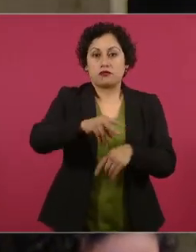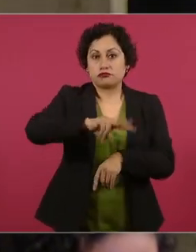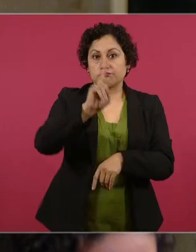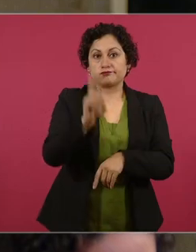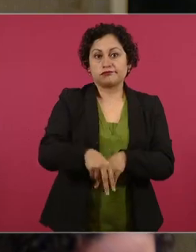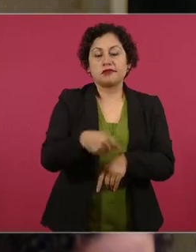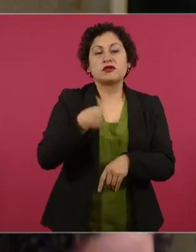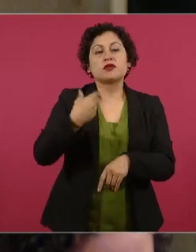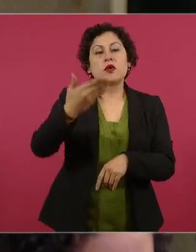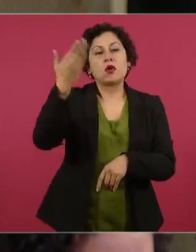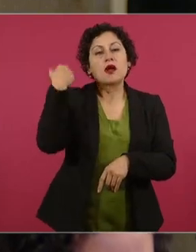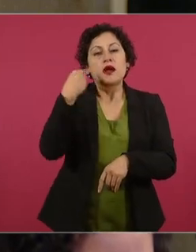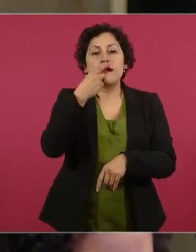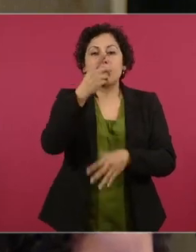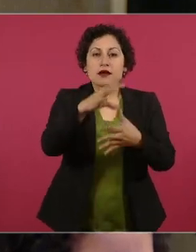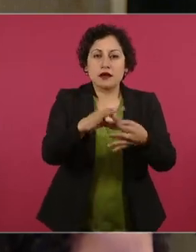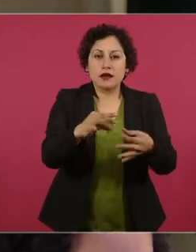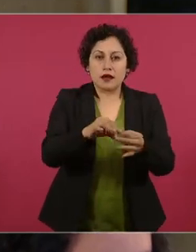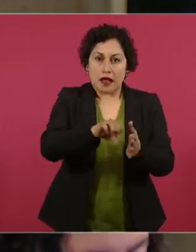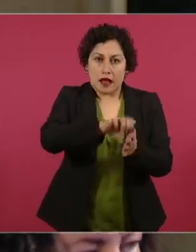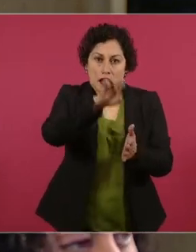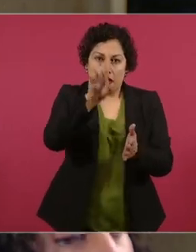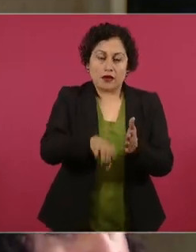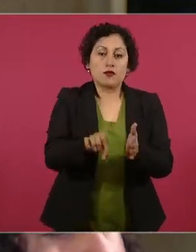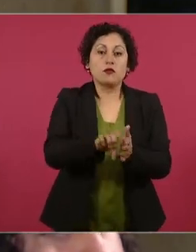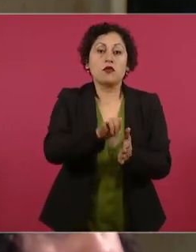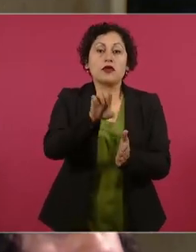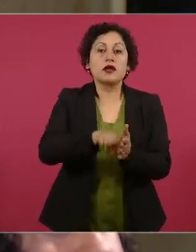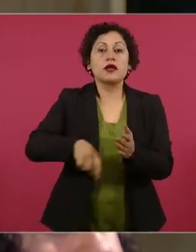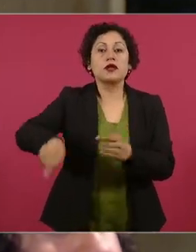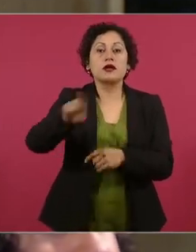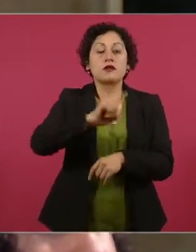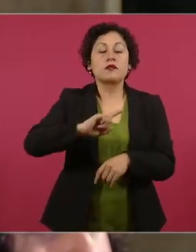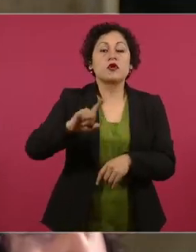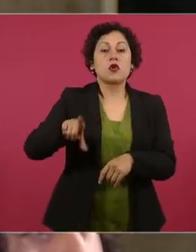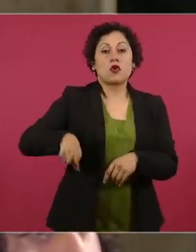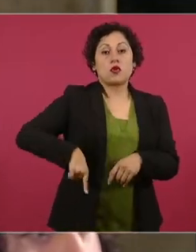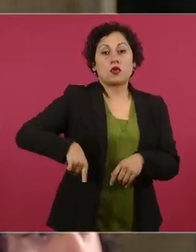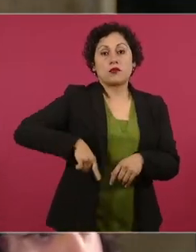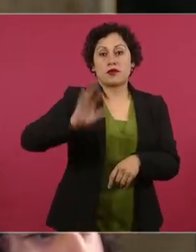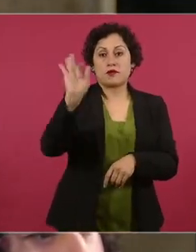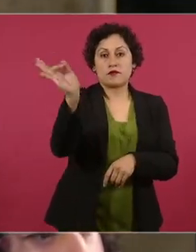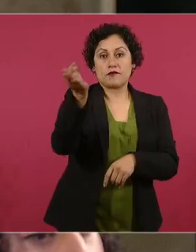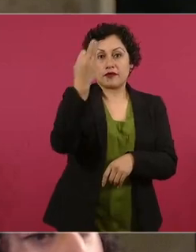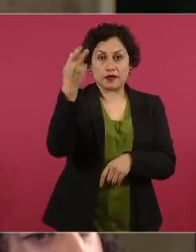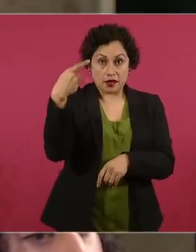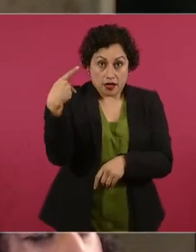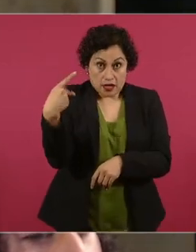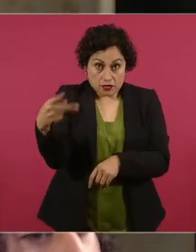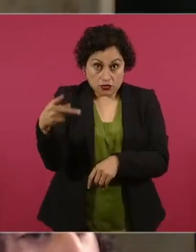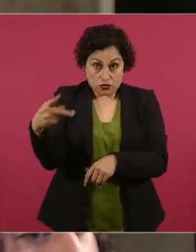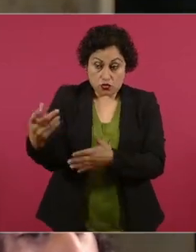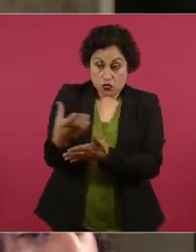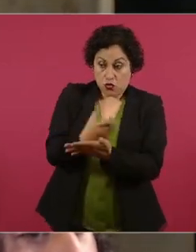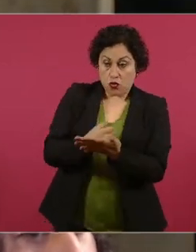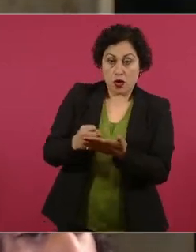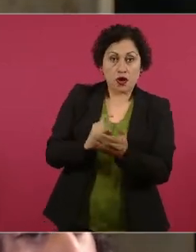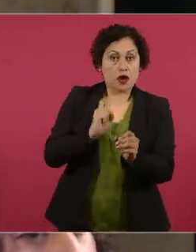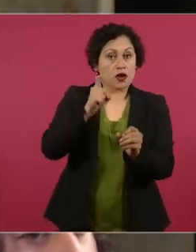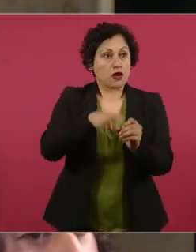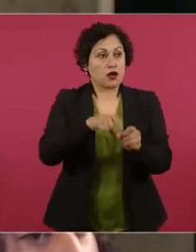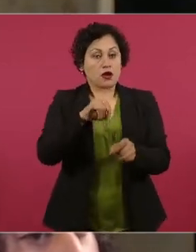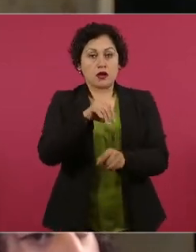puesto el ejemplo de los funcionarios de mandos medios del gobierno federal que no cotizan con su salario real, con el que cobran, ¿no? Si, por ejemplo, un